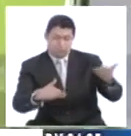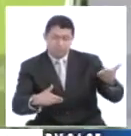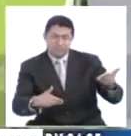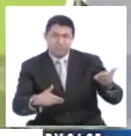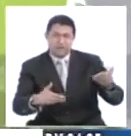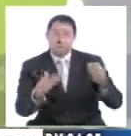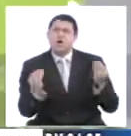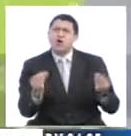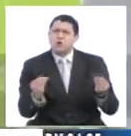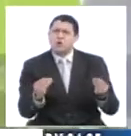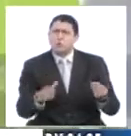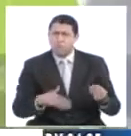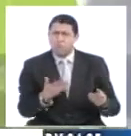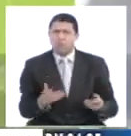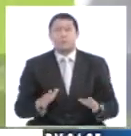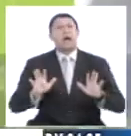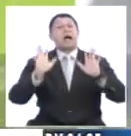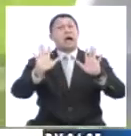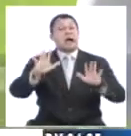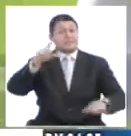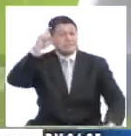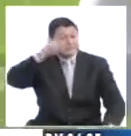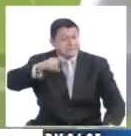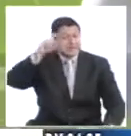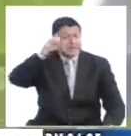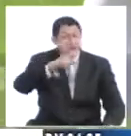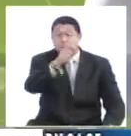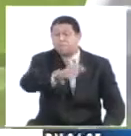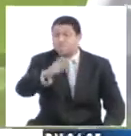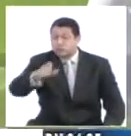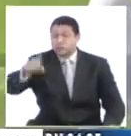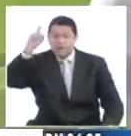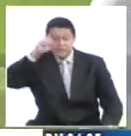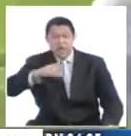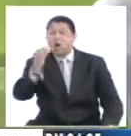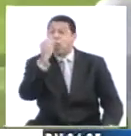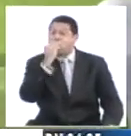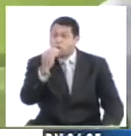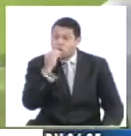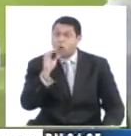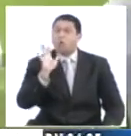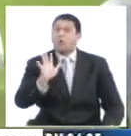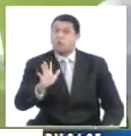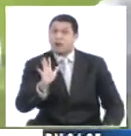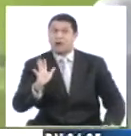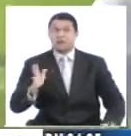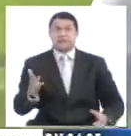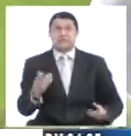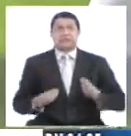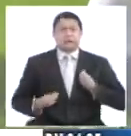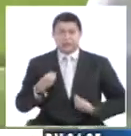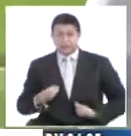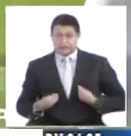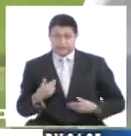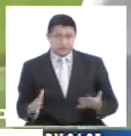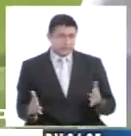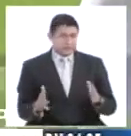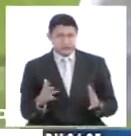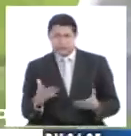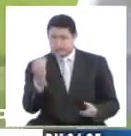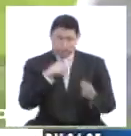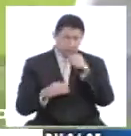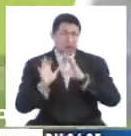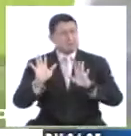cómo podríamos lograr eso enseñándole a las personas en ahora las personas cómo manejar eso eso que llaman ansiedad esa complicidad por la